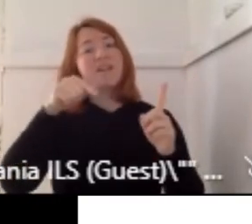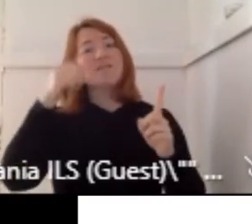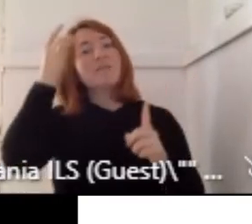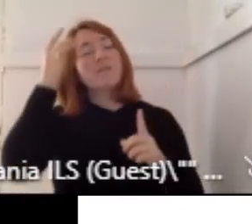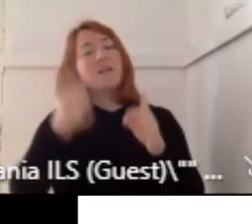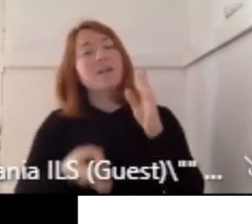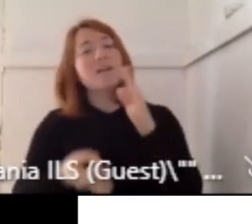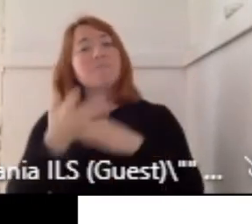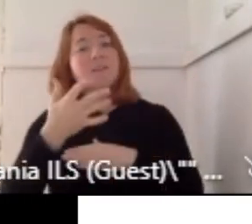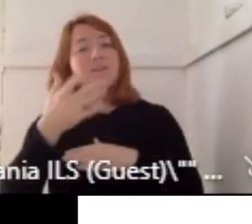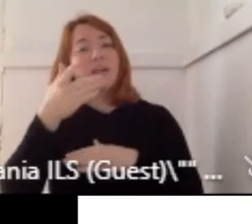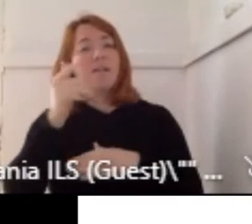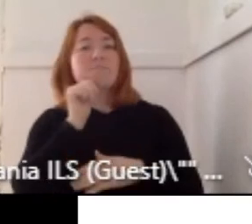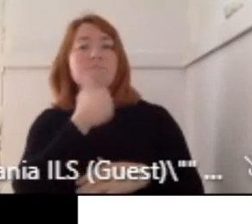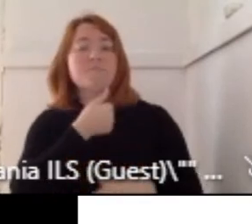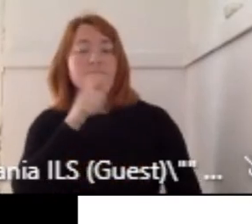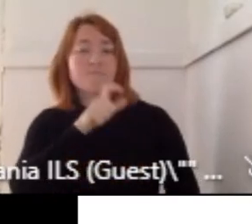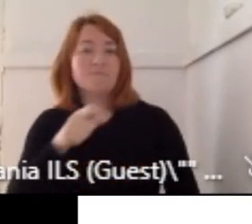científico del CERN.